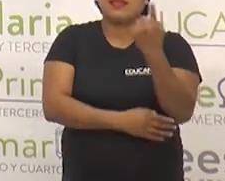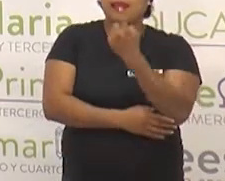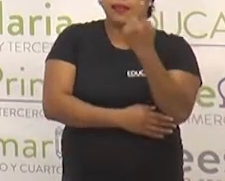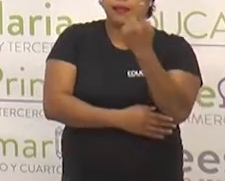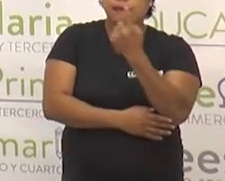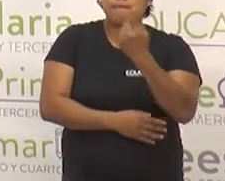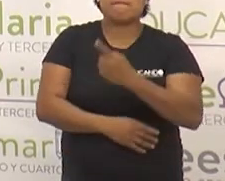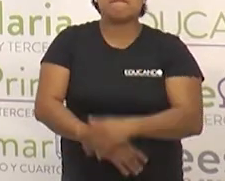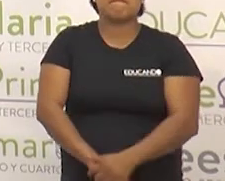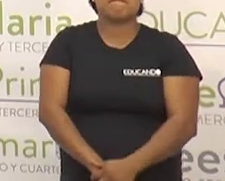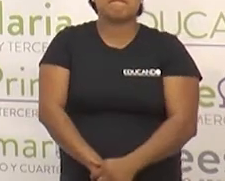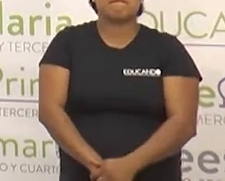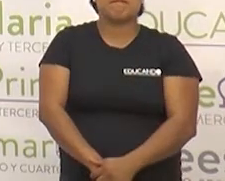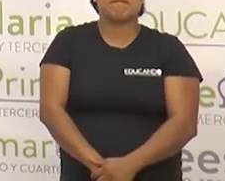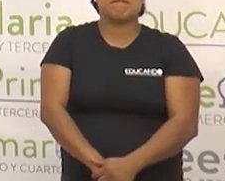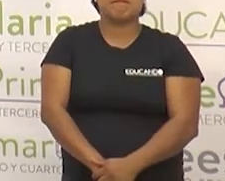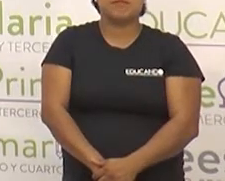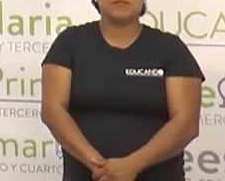que